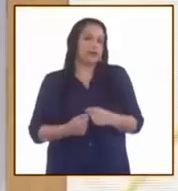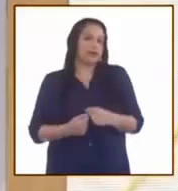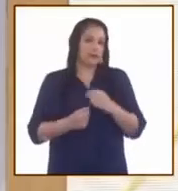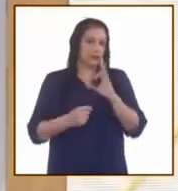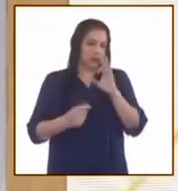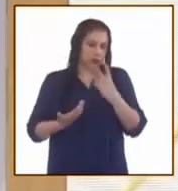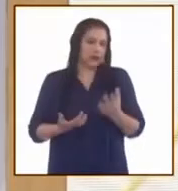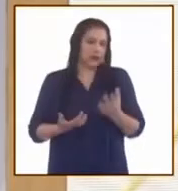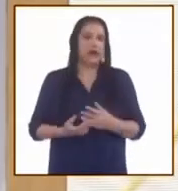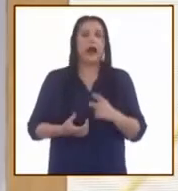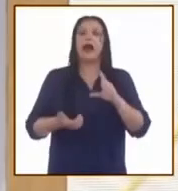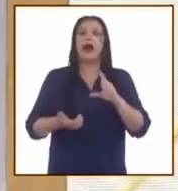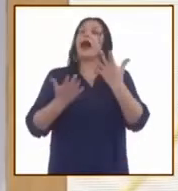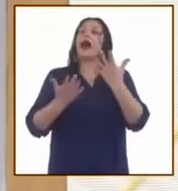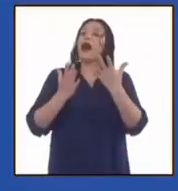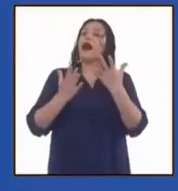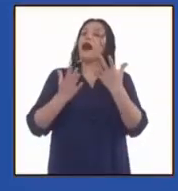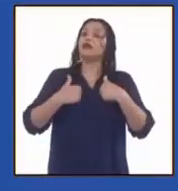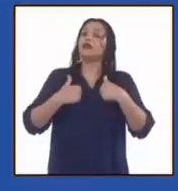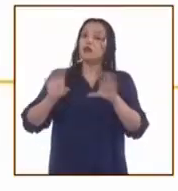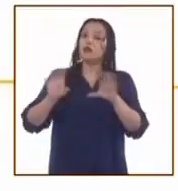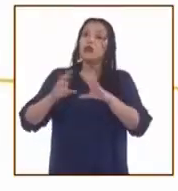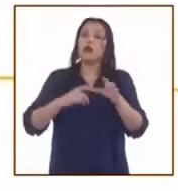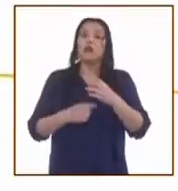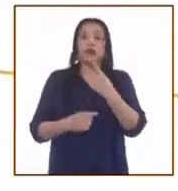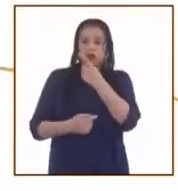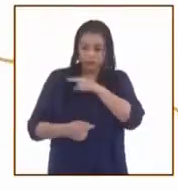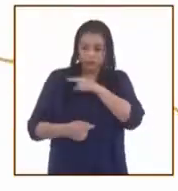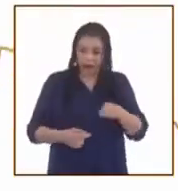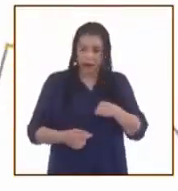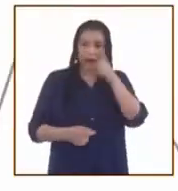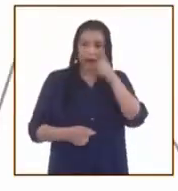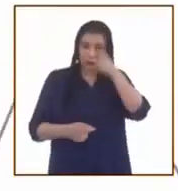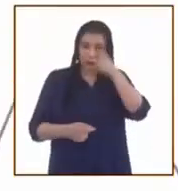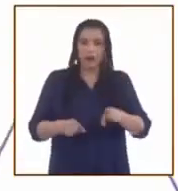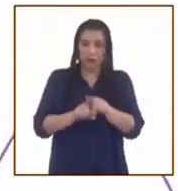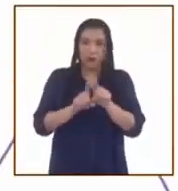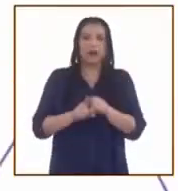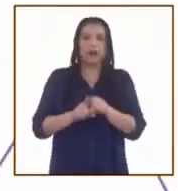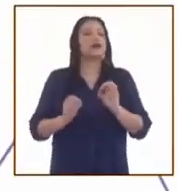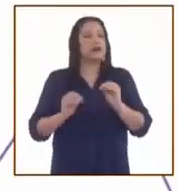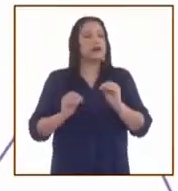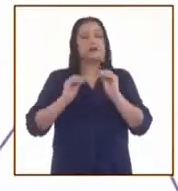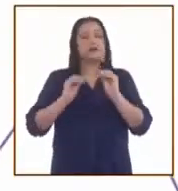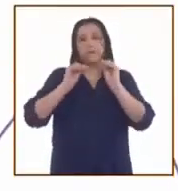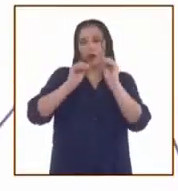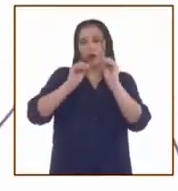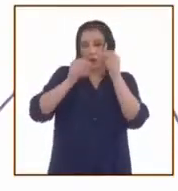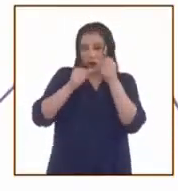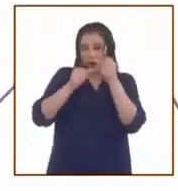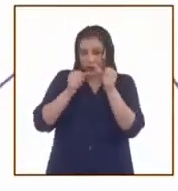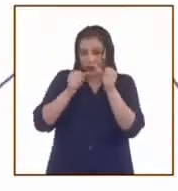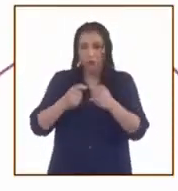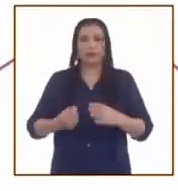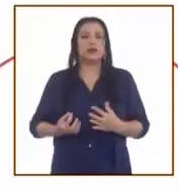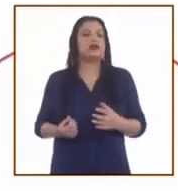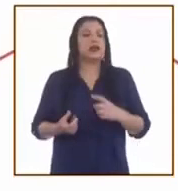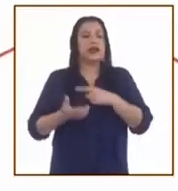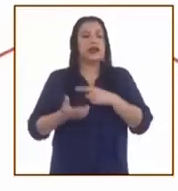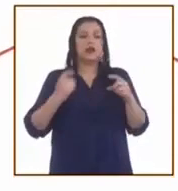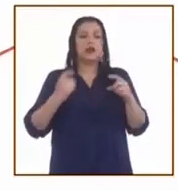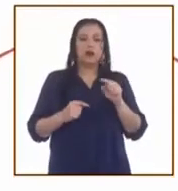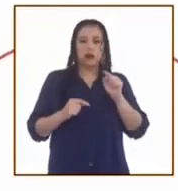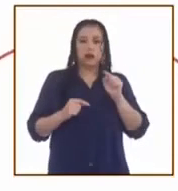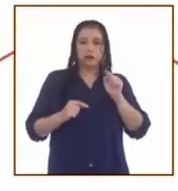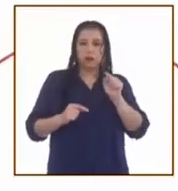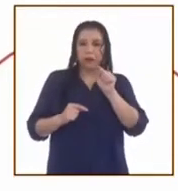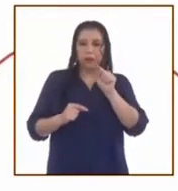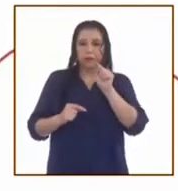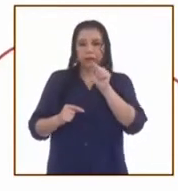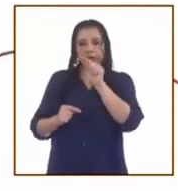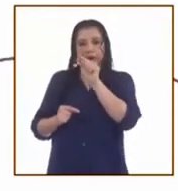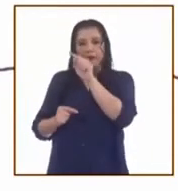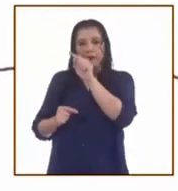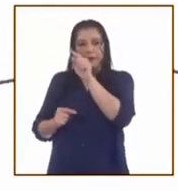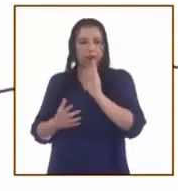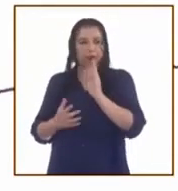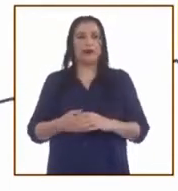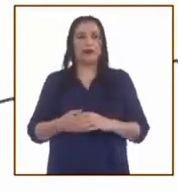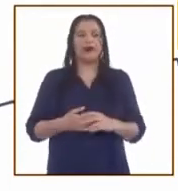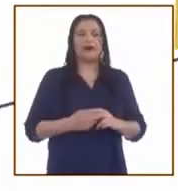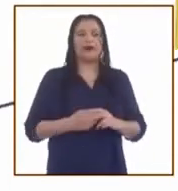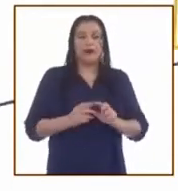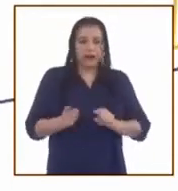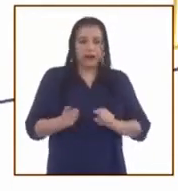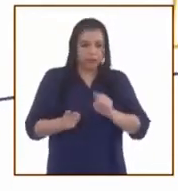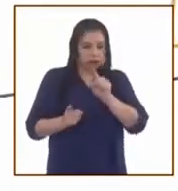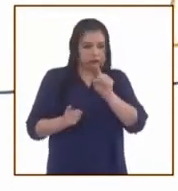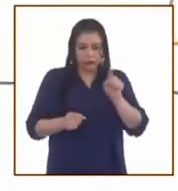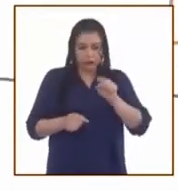frecuencia. Eso lo hago en los 2 ejes. Así es, ubicas los valores y los unes con rectas mutuamente perpendiculares que